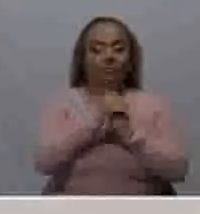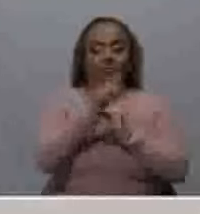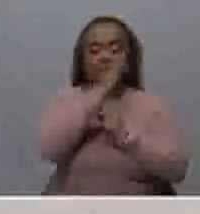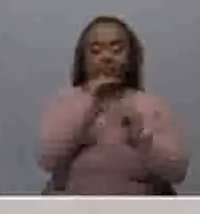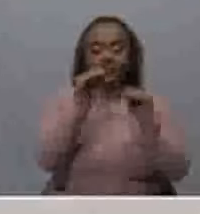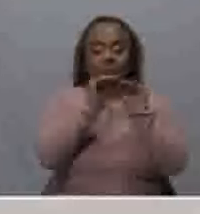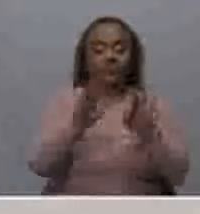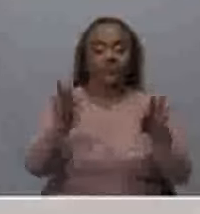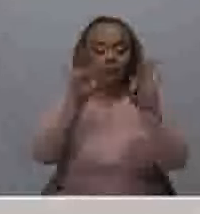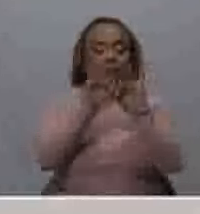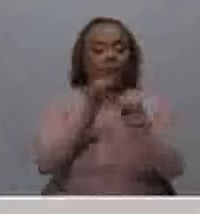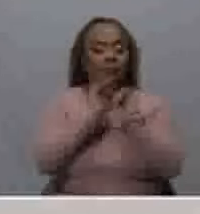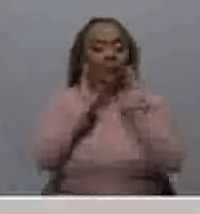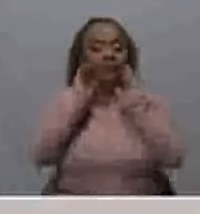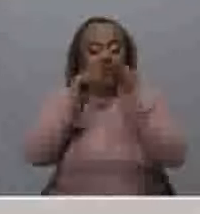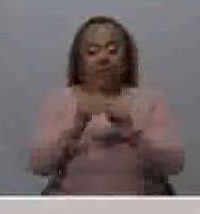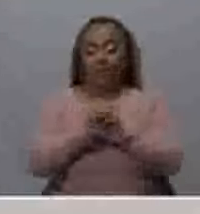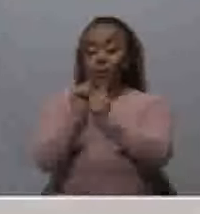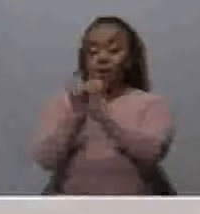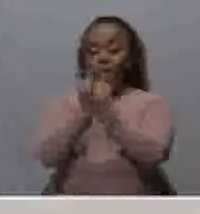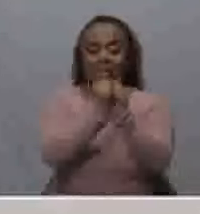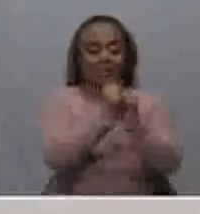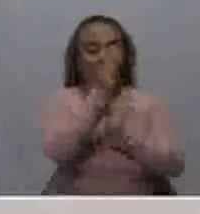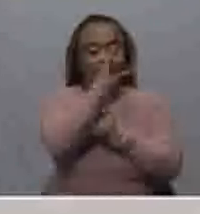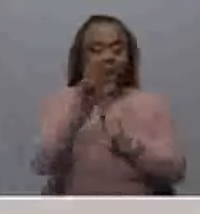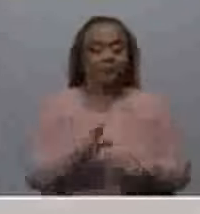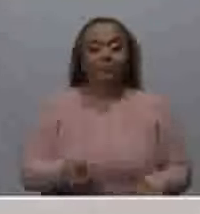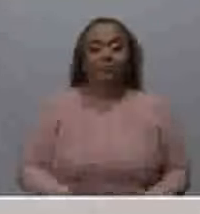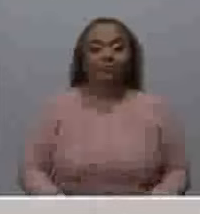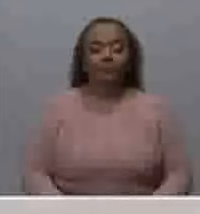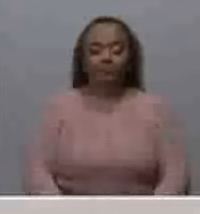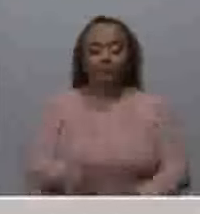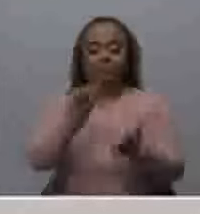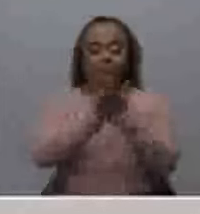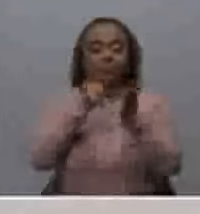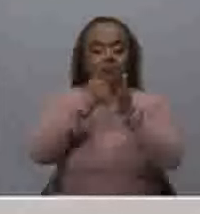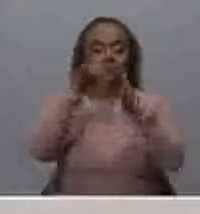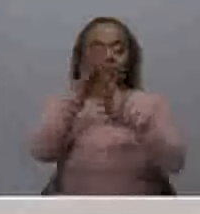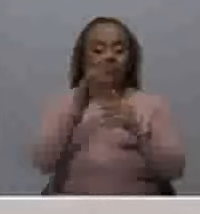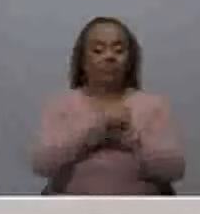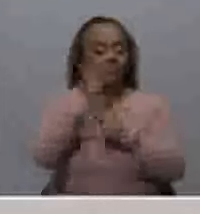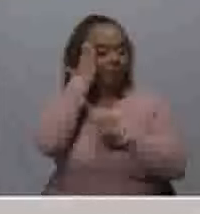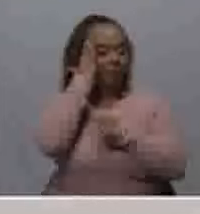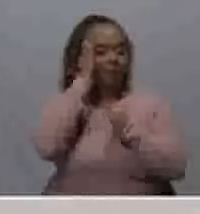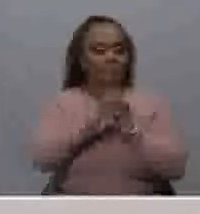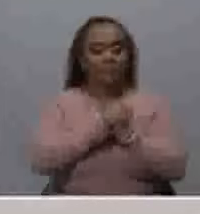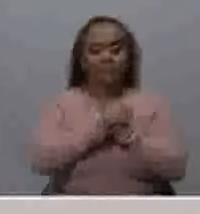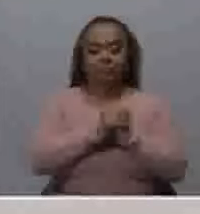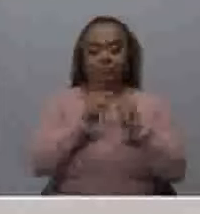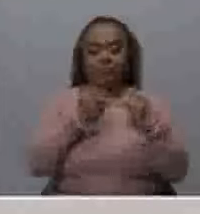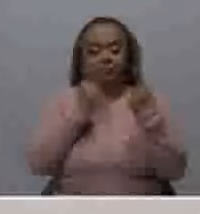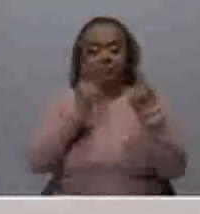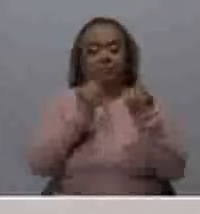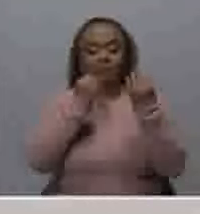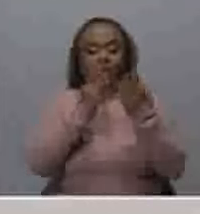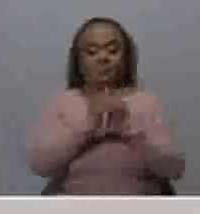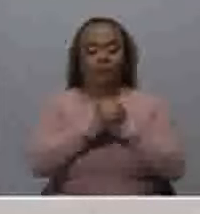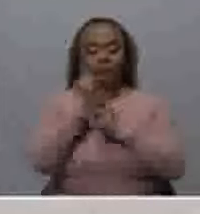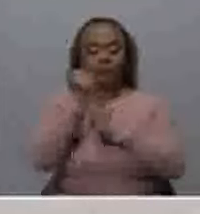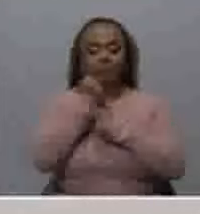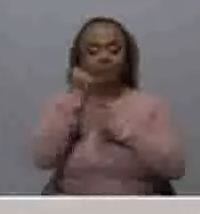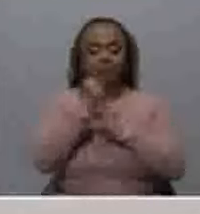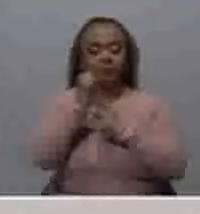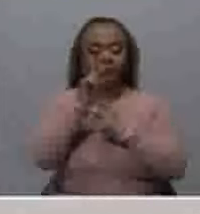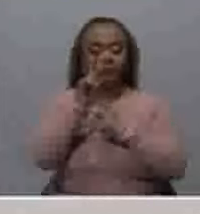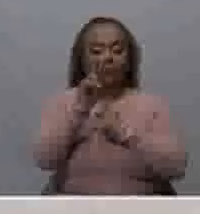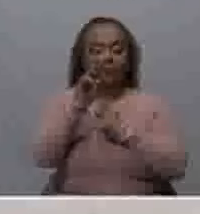sobre todo enfocado en la competitividad de Costa Rica en esta Copa América. Se sabe que son rivales de gran calibre, Brasil,